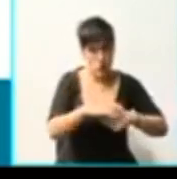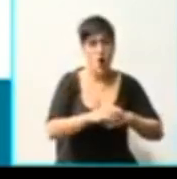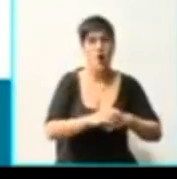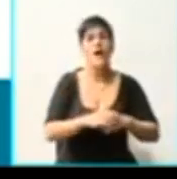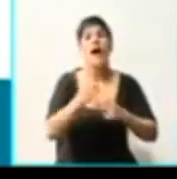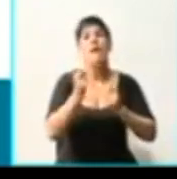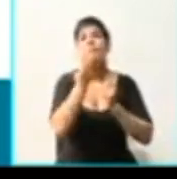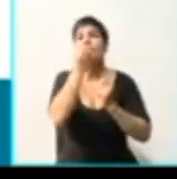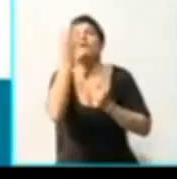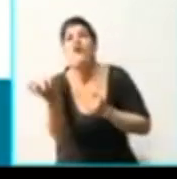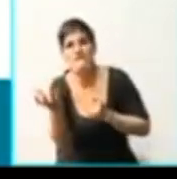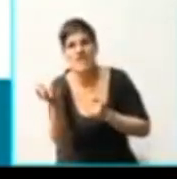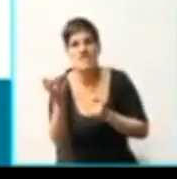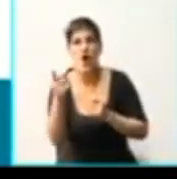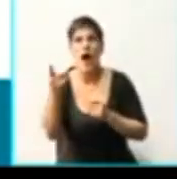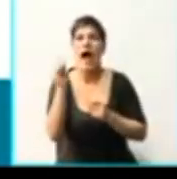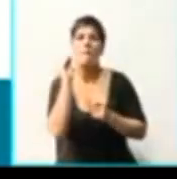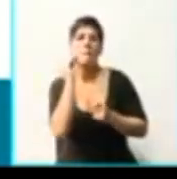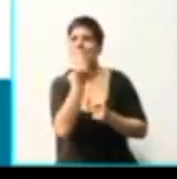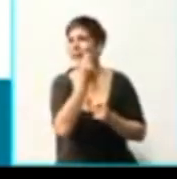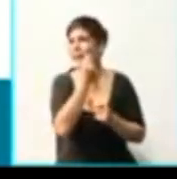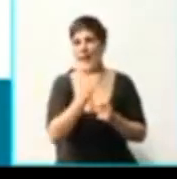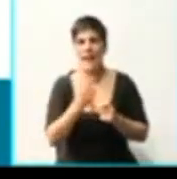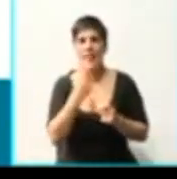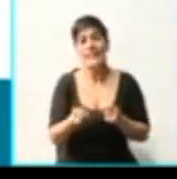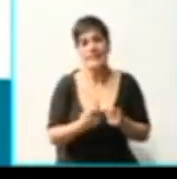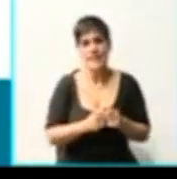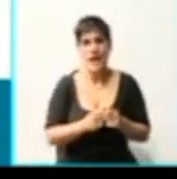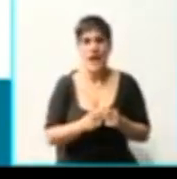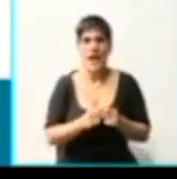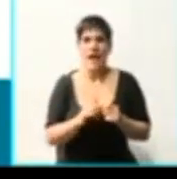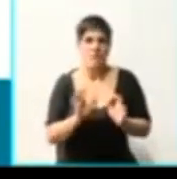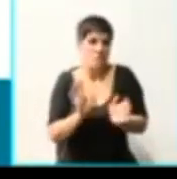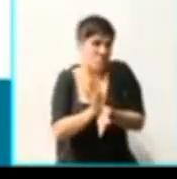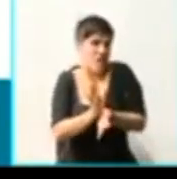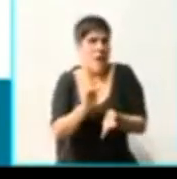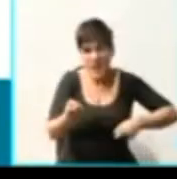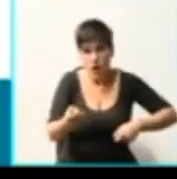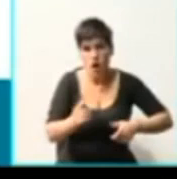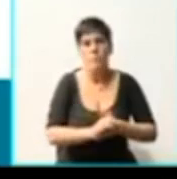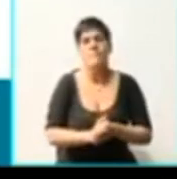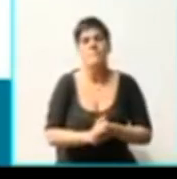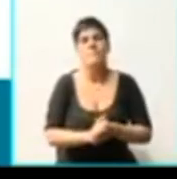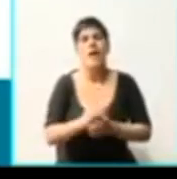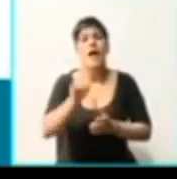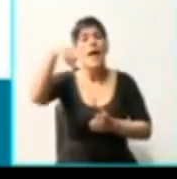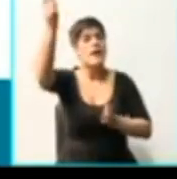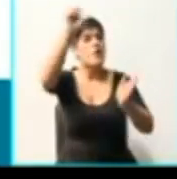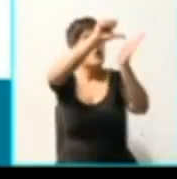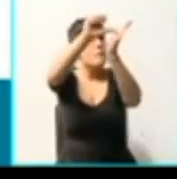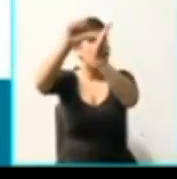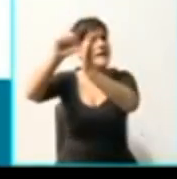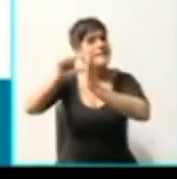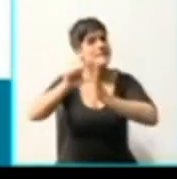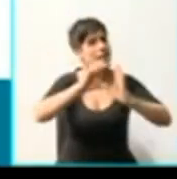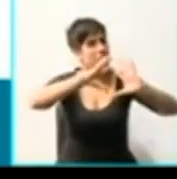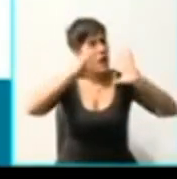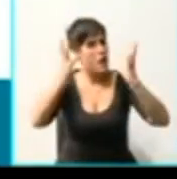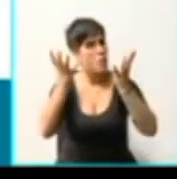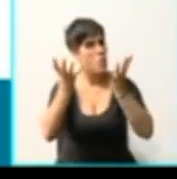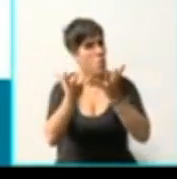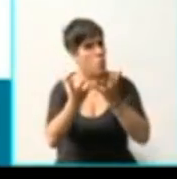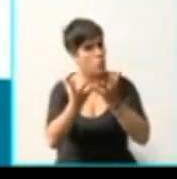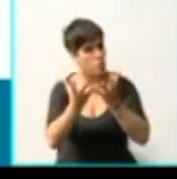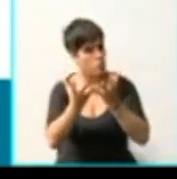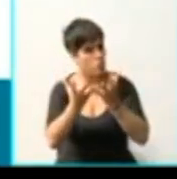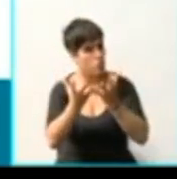le confesó a Mirta Legrand, ¿no? Porque Mirta te da como un espacio para que... Esto es como con esos